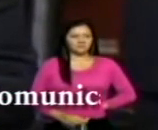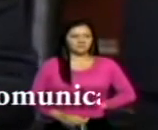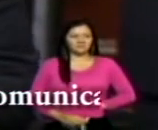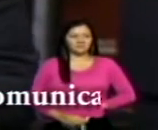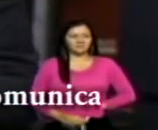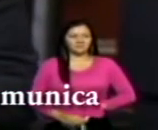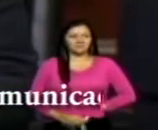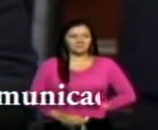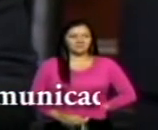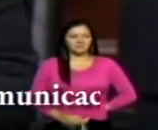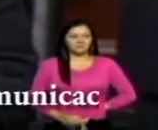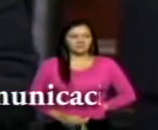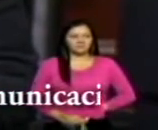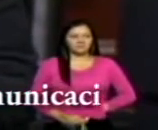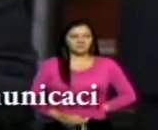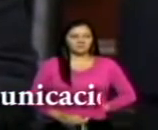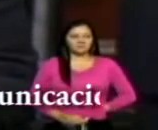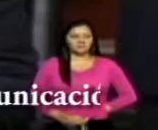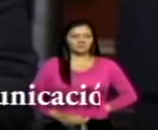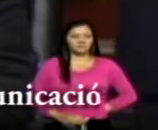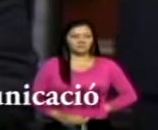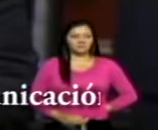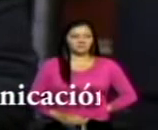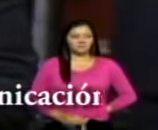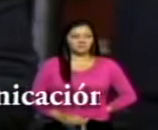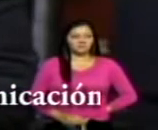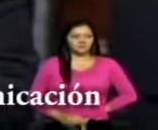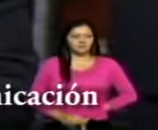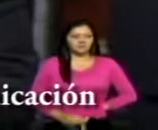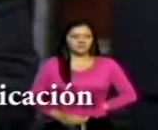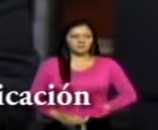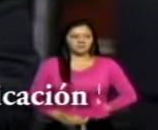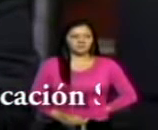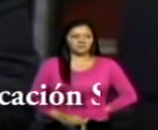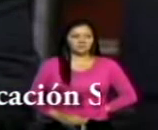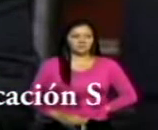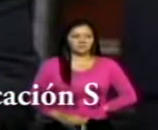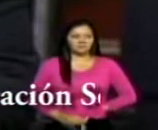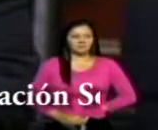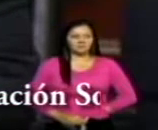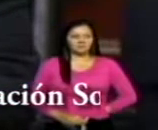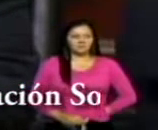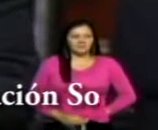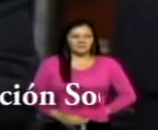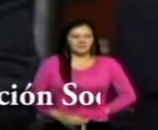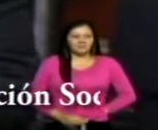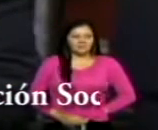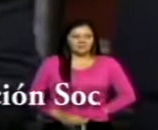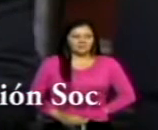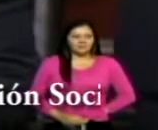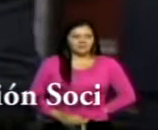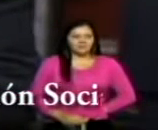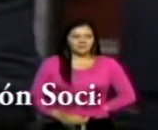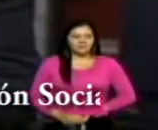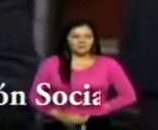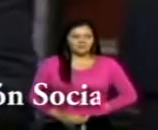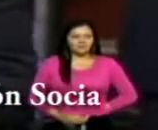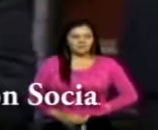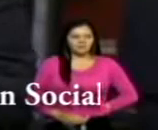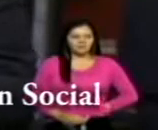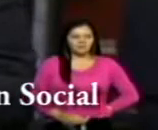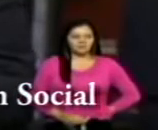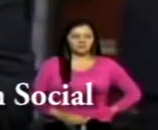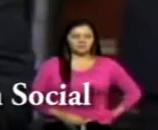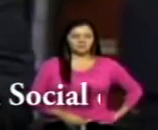Se va a dar lectura al artículo 116 y al inciso 7 del artículo 118 de